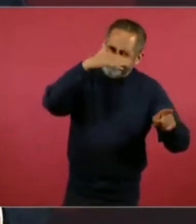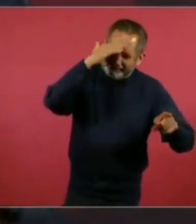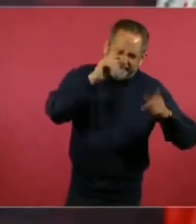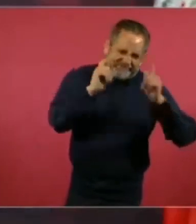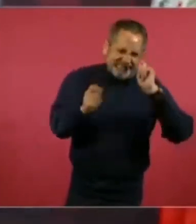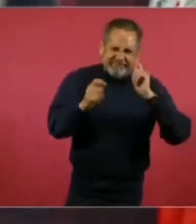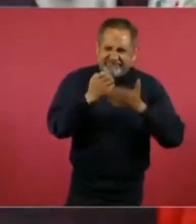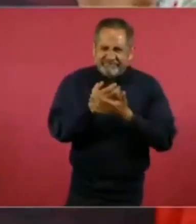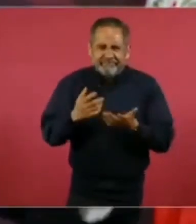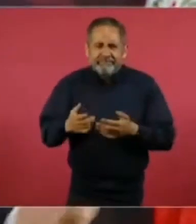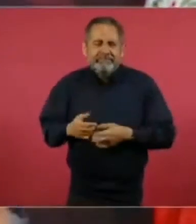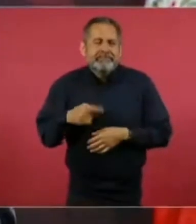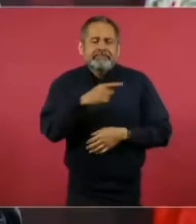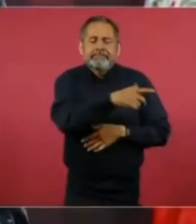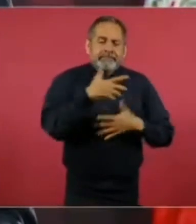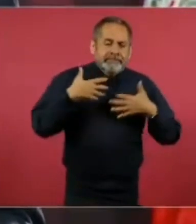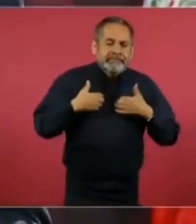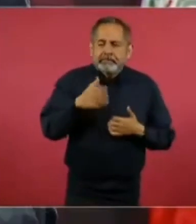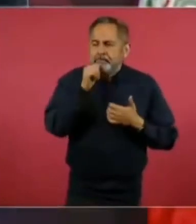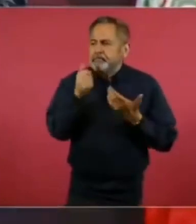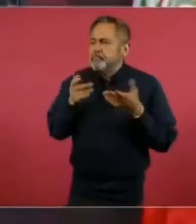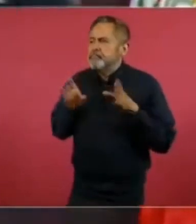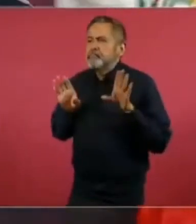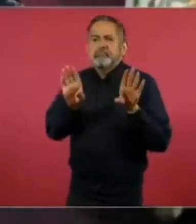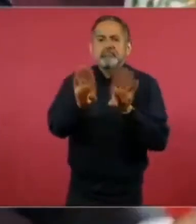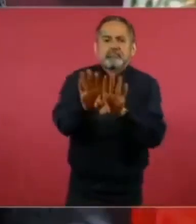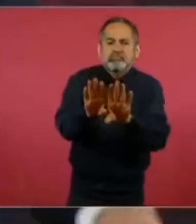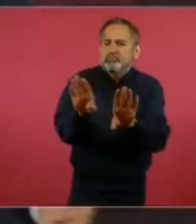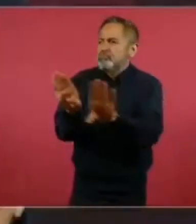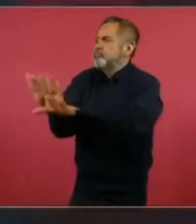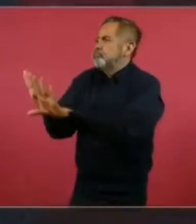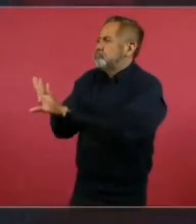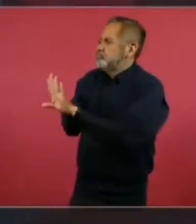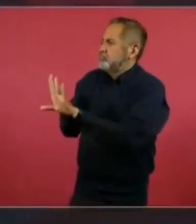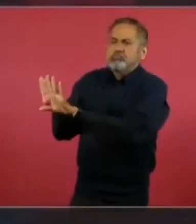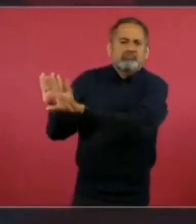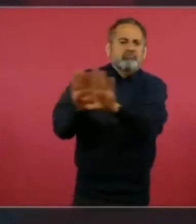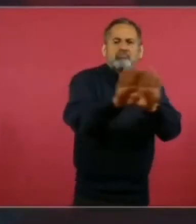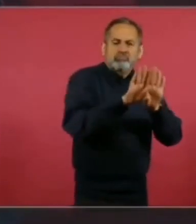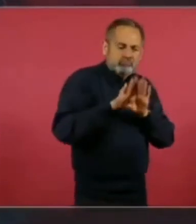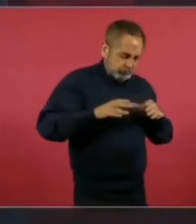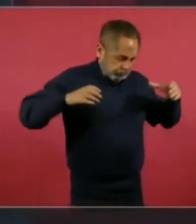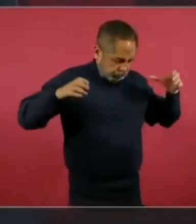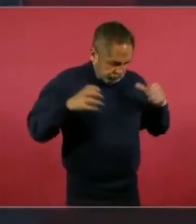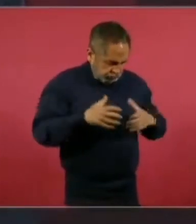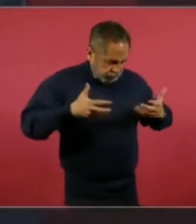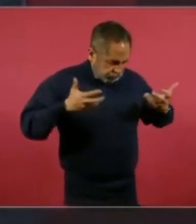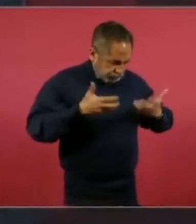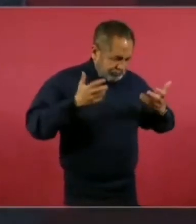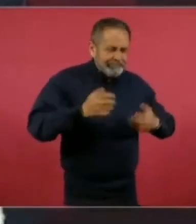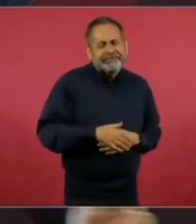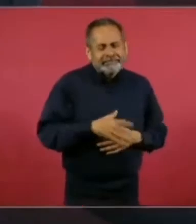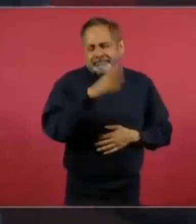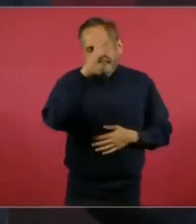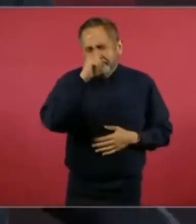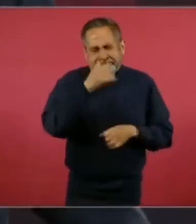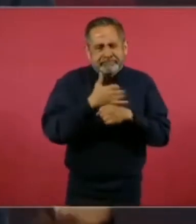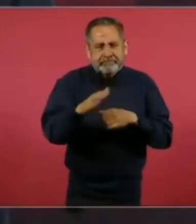gueto, aislarlo, eso no es posible. Cuando hablan de que van a cerrar la frontera,